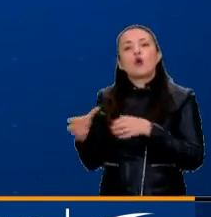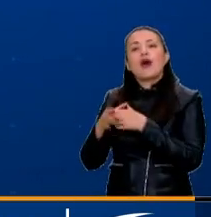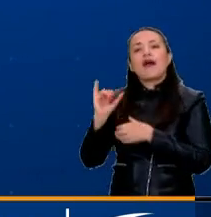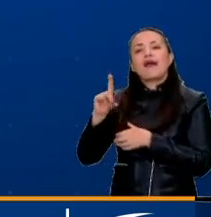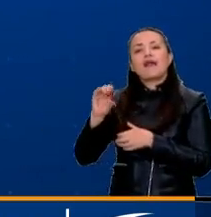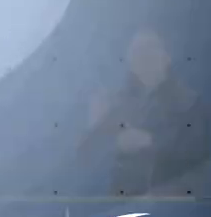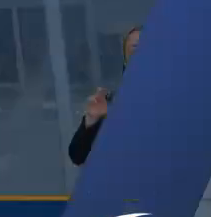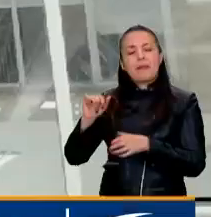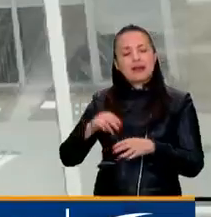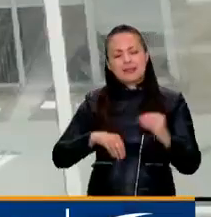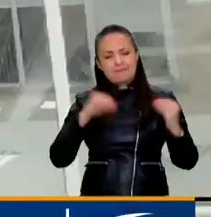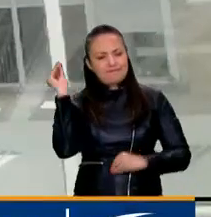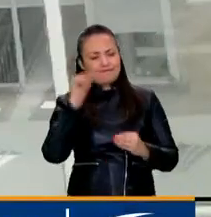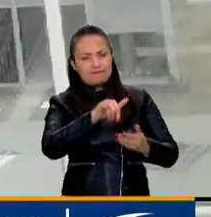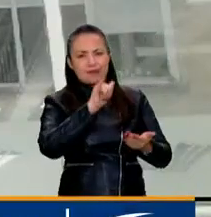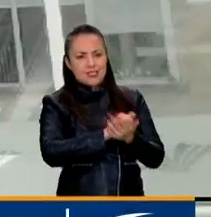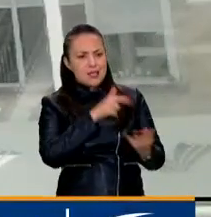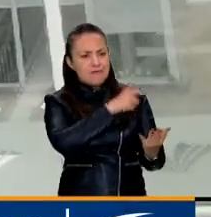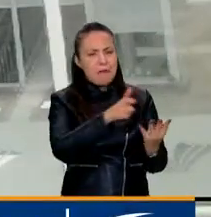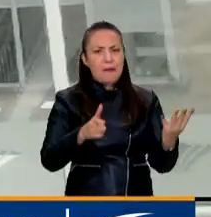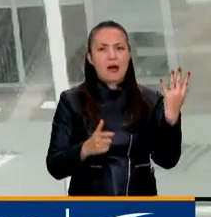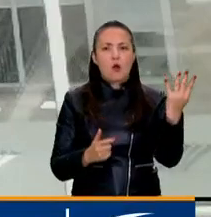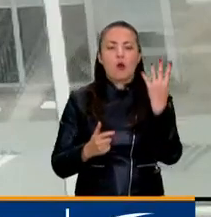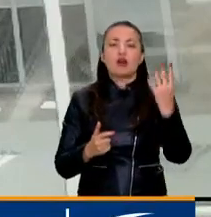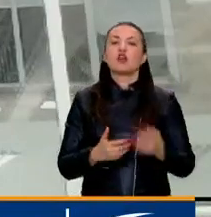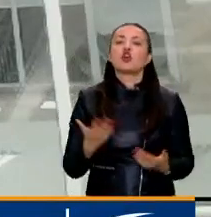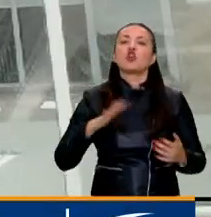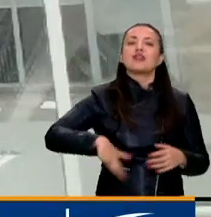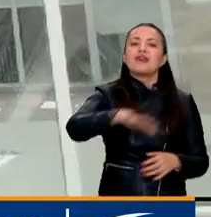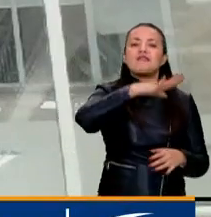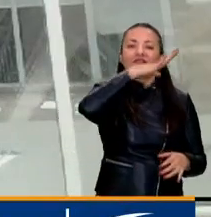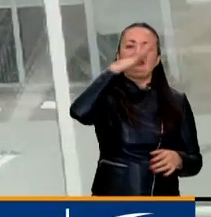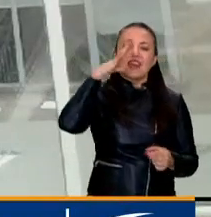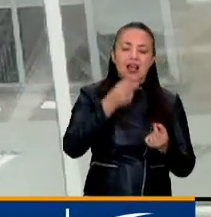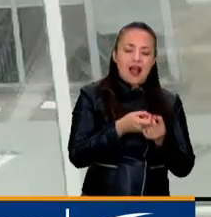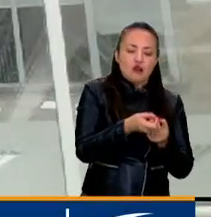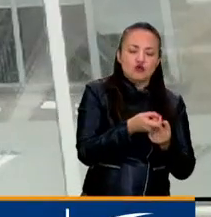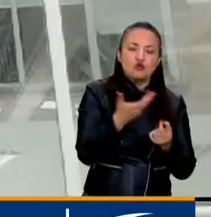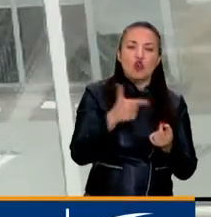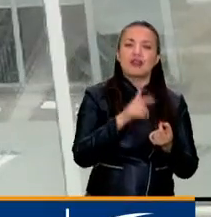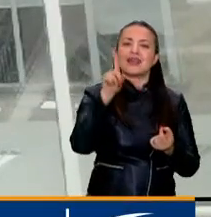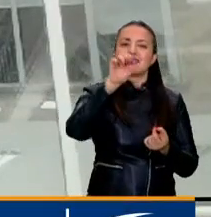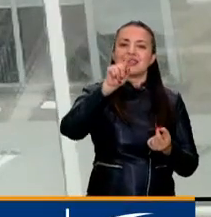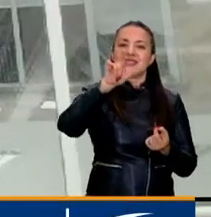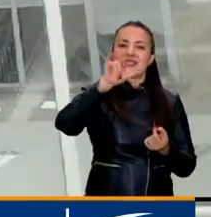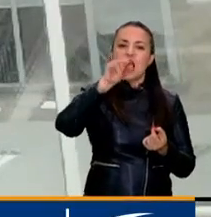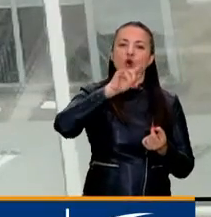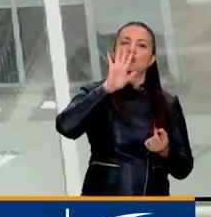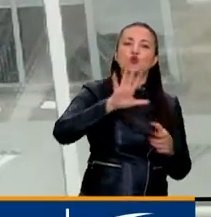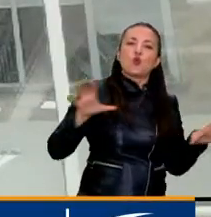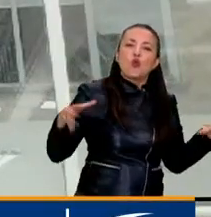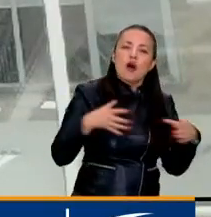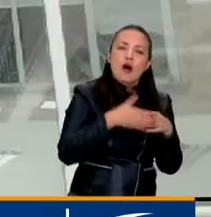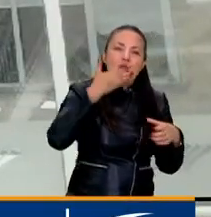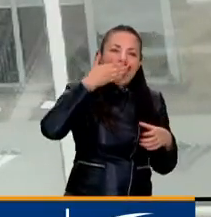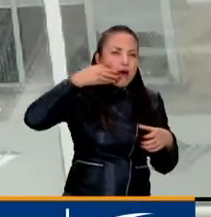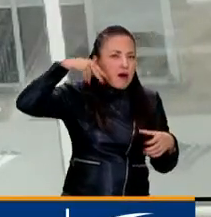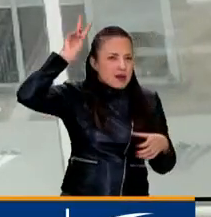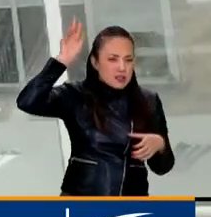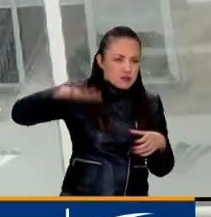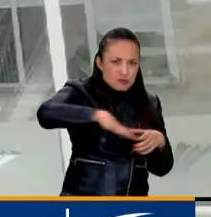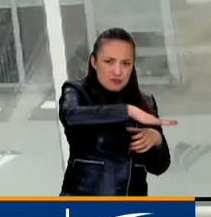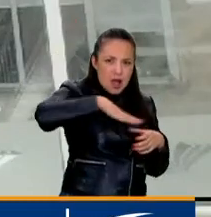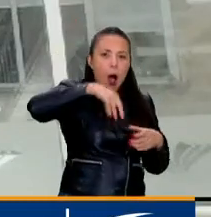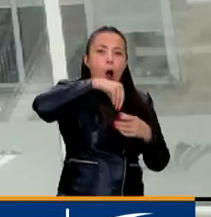personas en cercanías a la finca San Luis que hace parte de un proceso de liberación del resguardo indígena de Lopez adentro